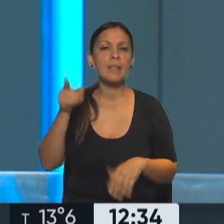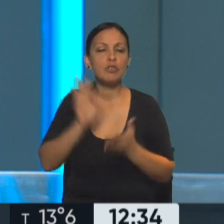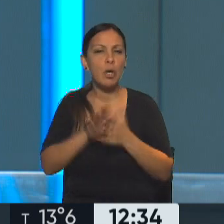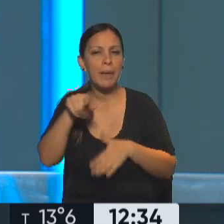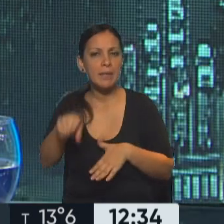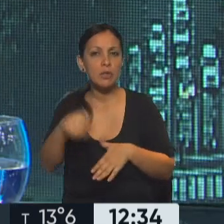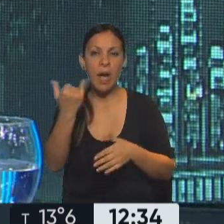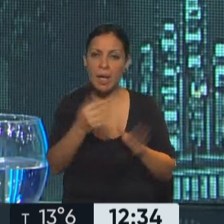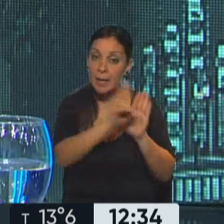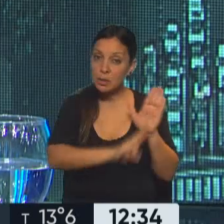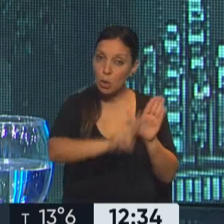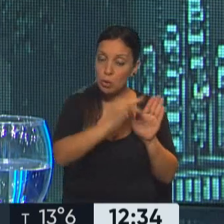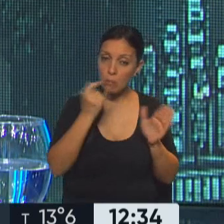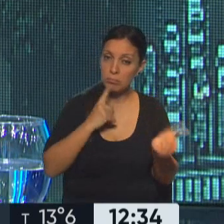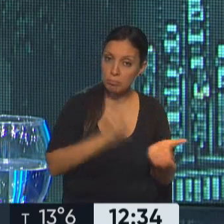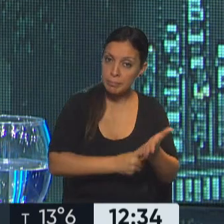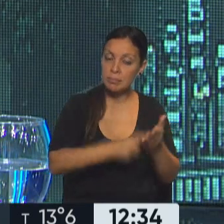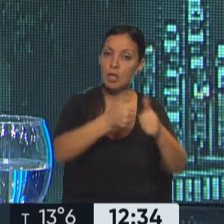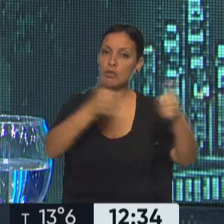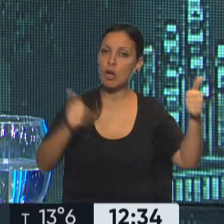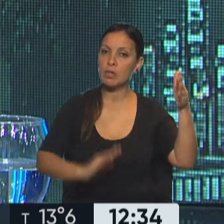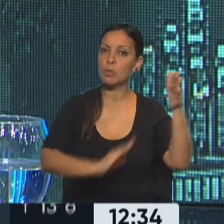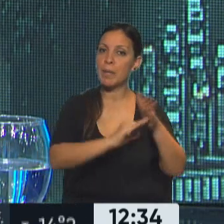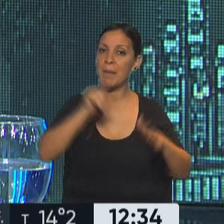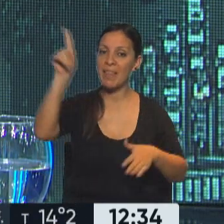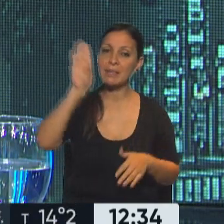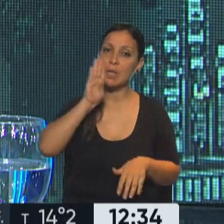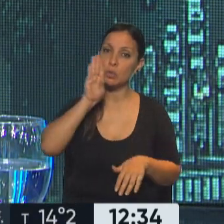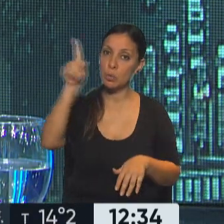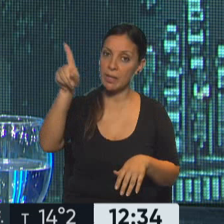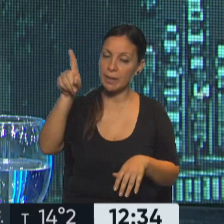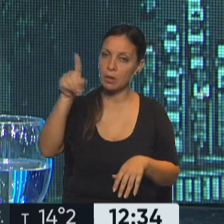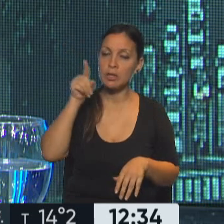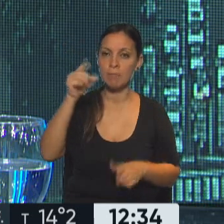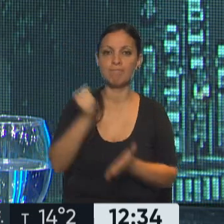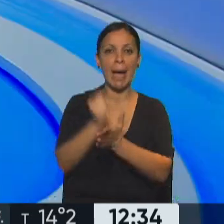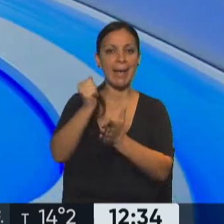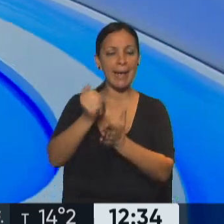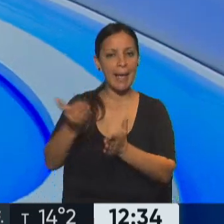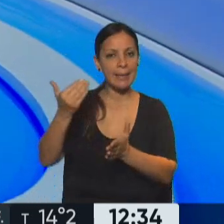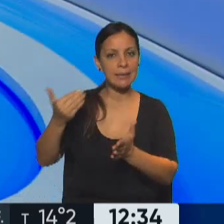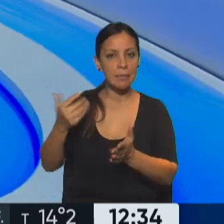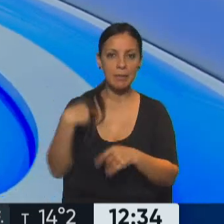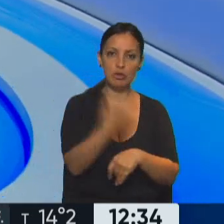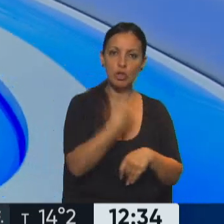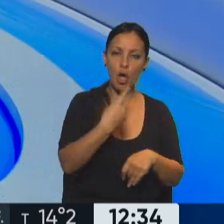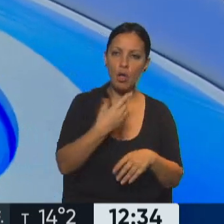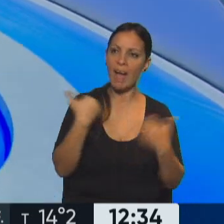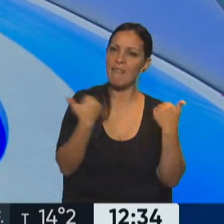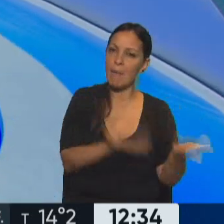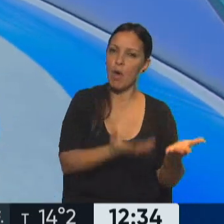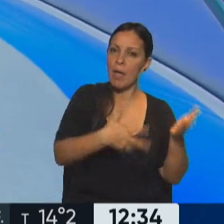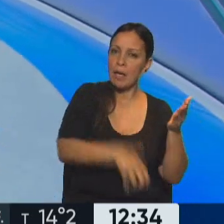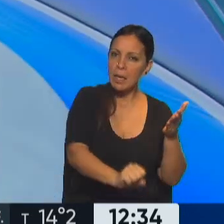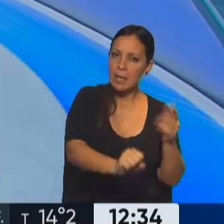hubo una resolución por parte de la Corte Suprema de Estados Unidos, que es un antecedente para aquellos que militamos a favor de la interrupción voluntaria